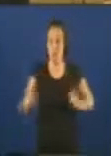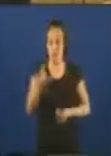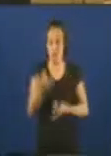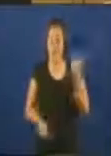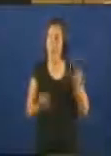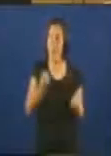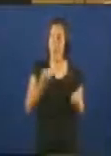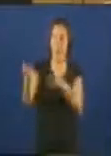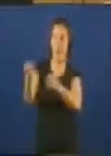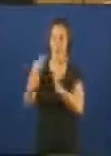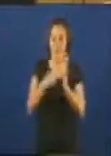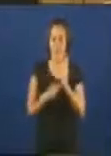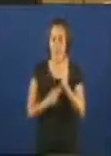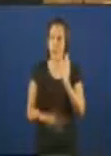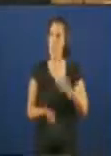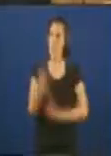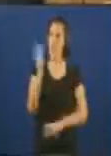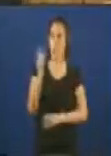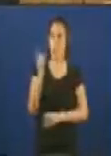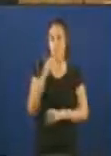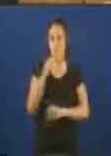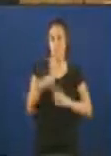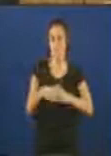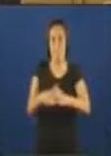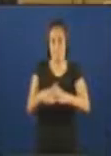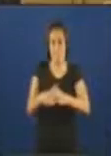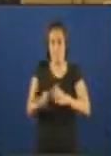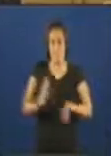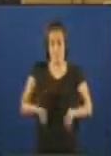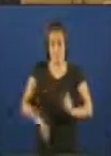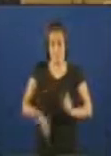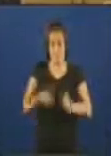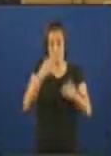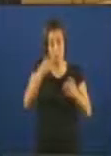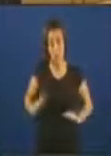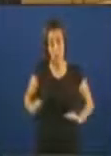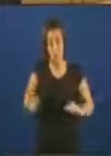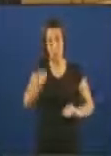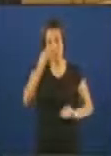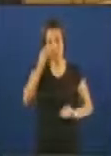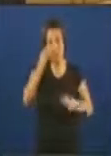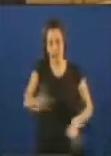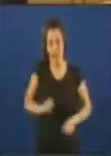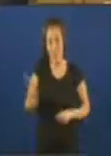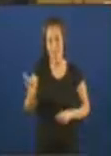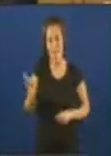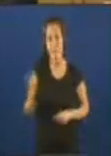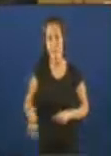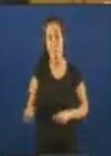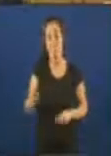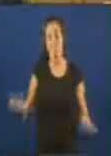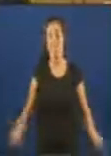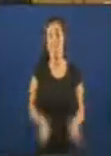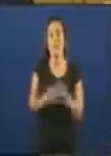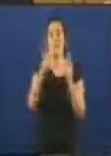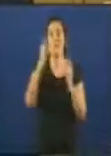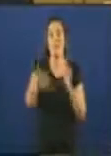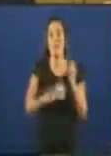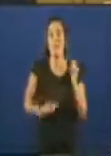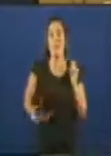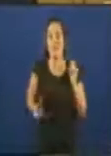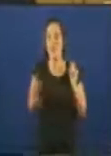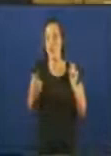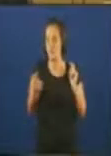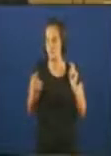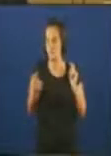a México. Mire, señor Feijóo, frente á falsa crenza de que é igual quen sexa o tenedor de capital, a